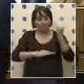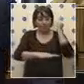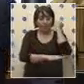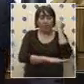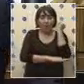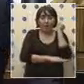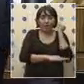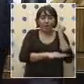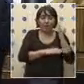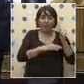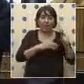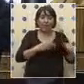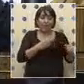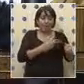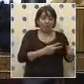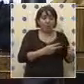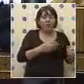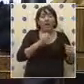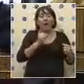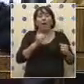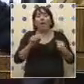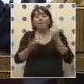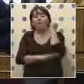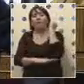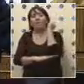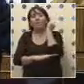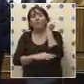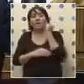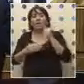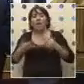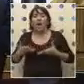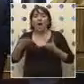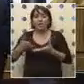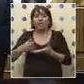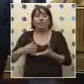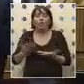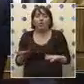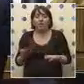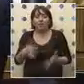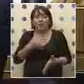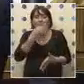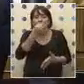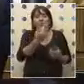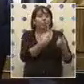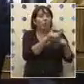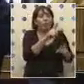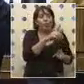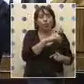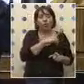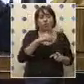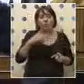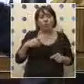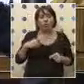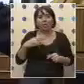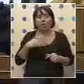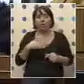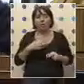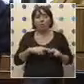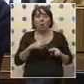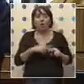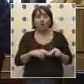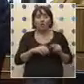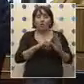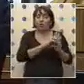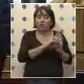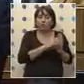base percibida a una base atribuida. Con lo cual, de hecho, ya lo ha dicho otro diputado, pero quiero hacer una reserva de constitucionalidad porque